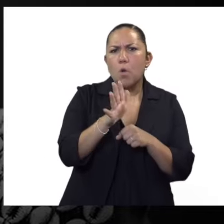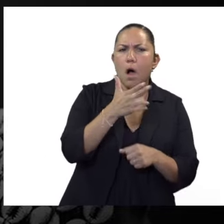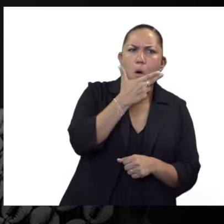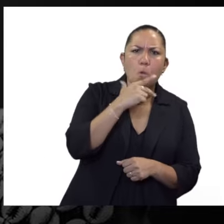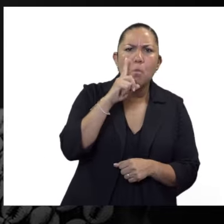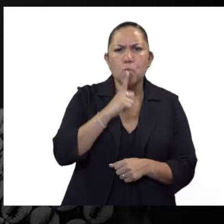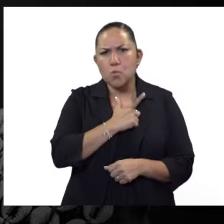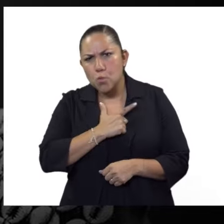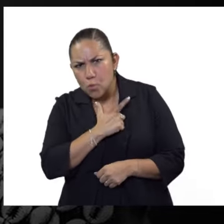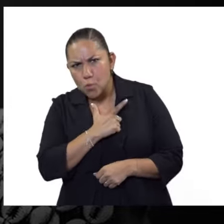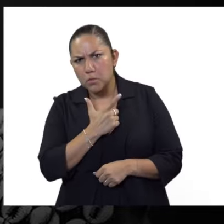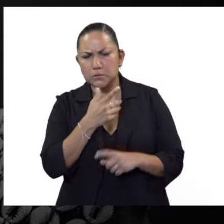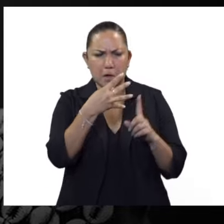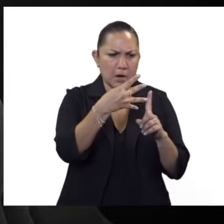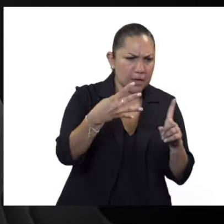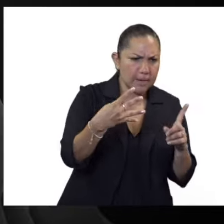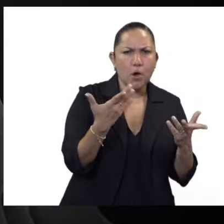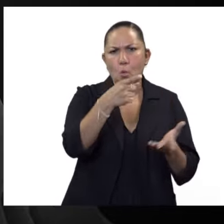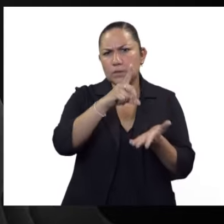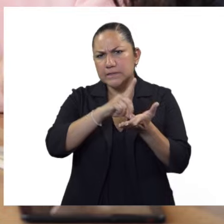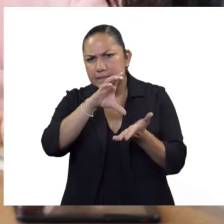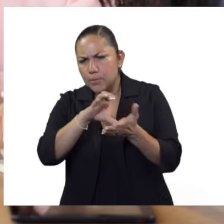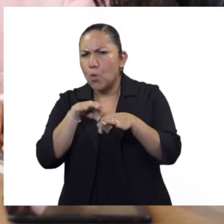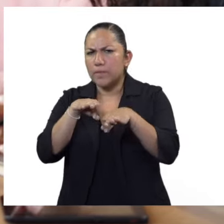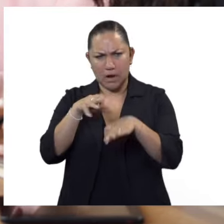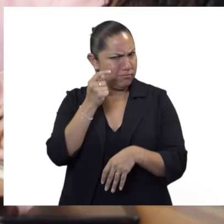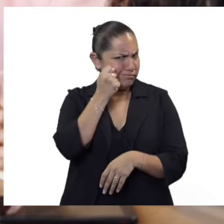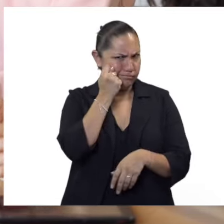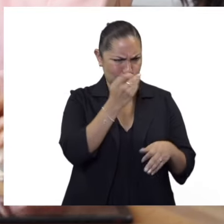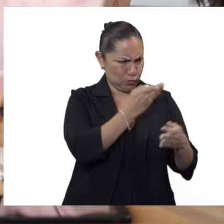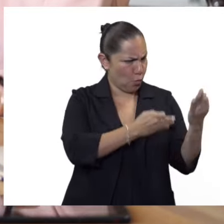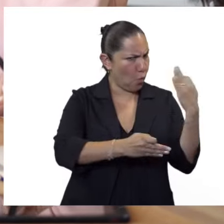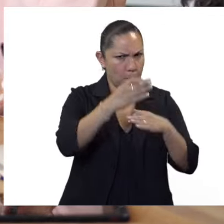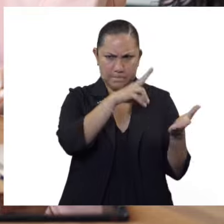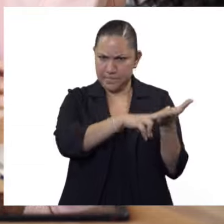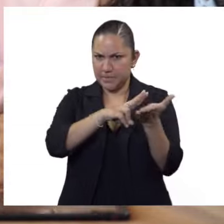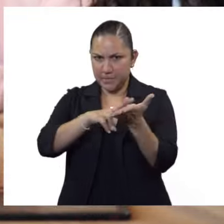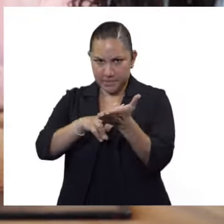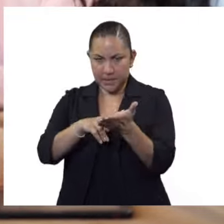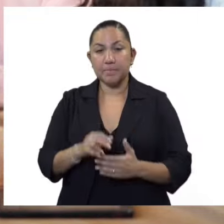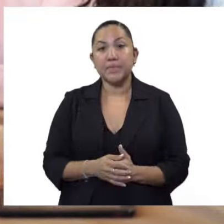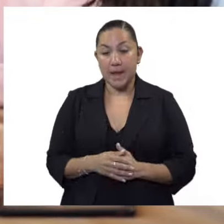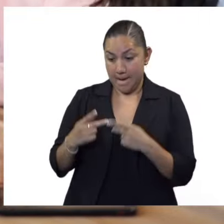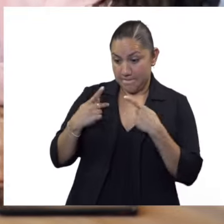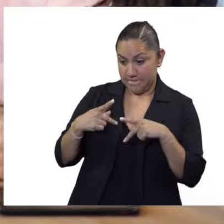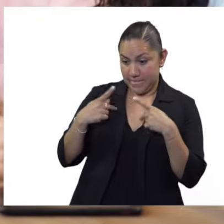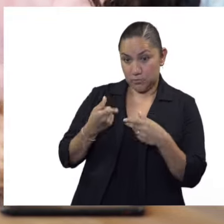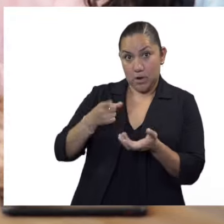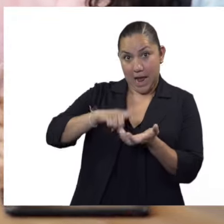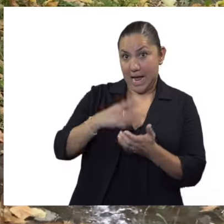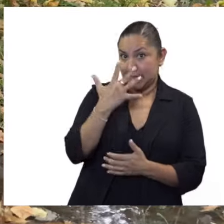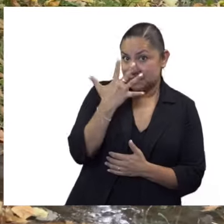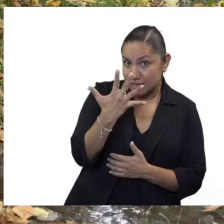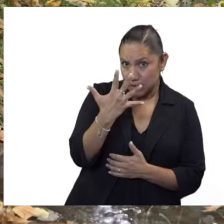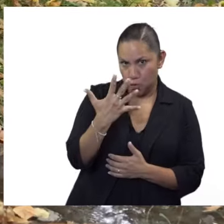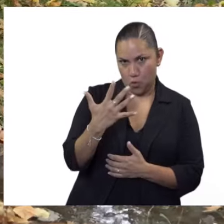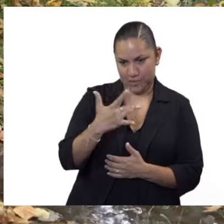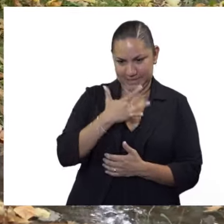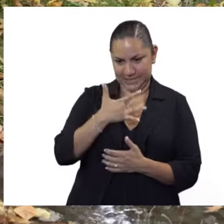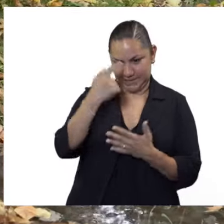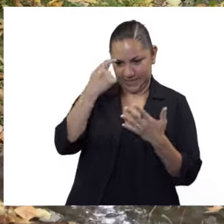discapacidad o su trabajo las personas son seres con cinco sentidos El